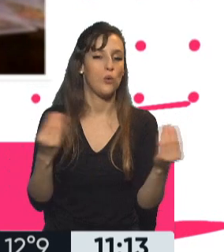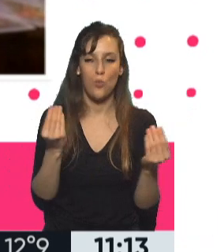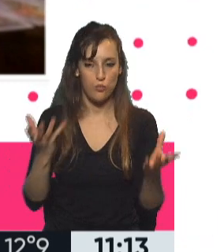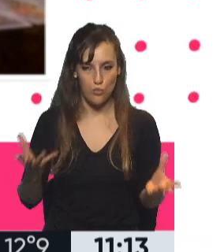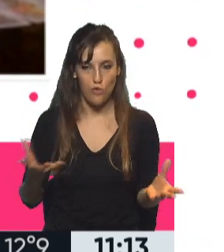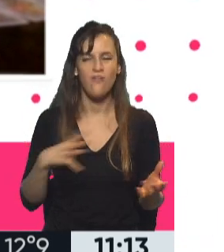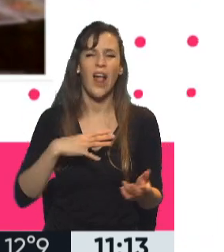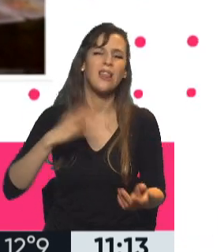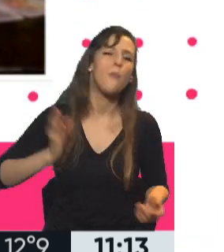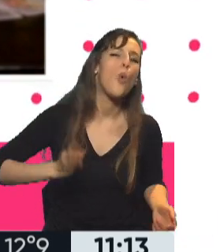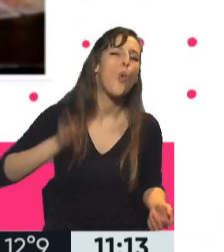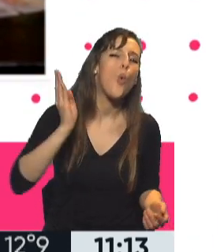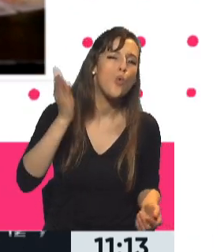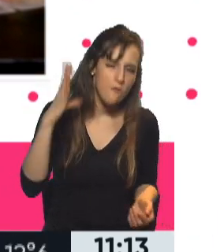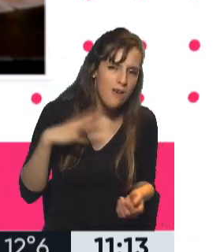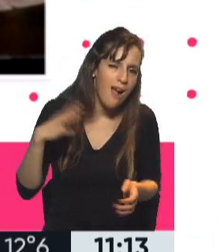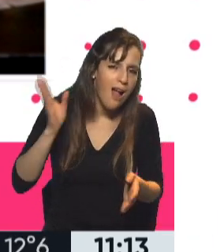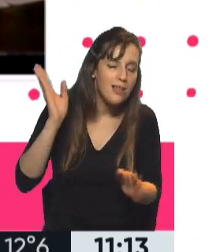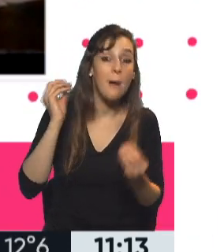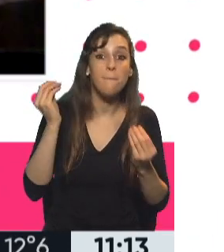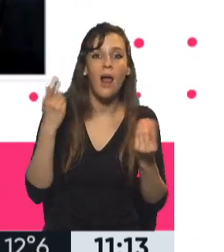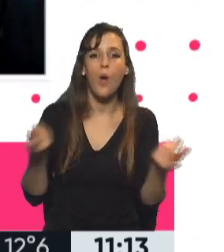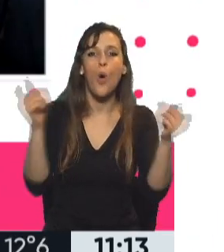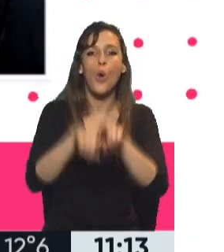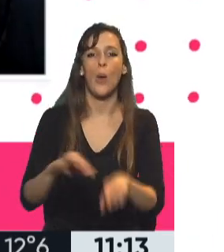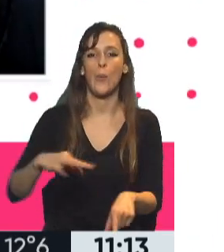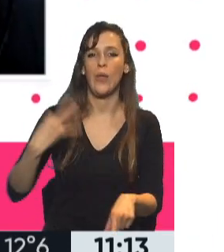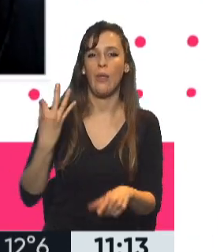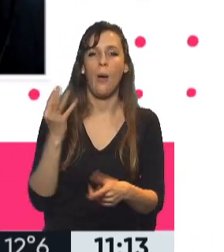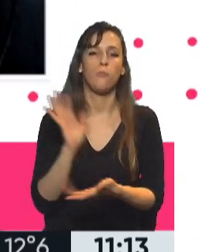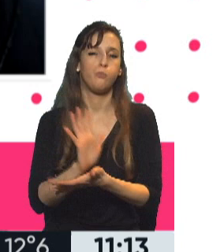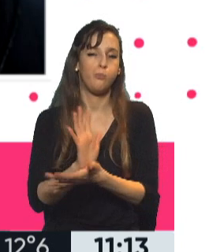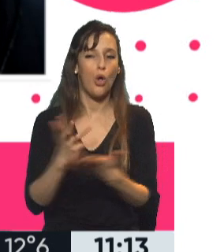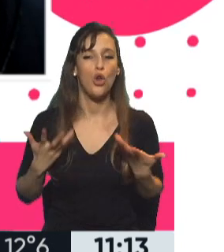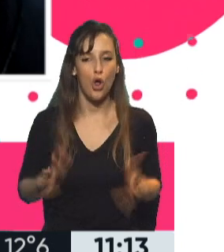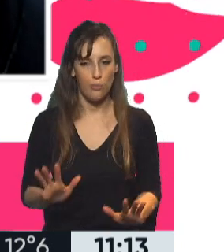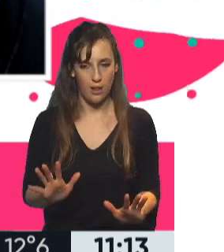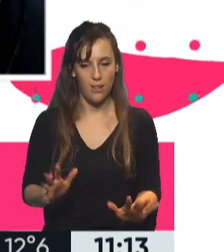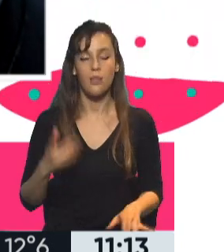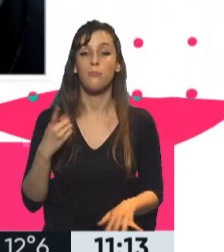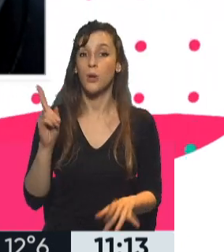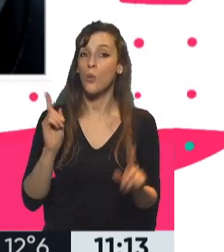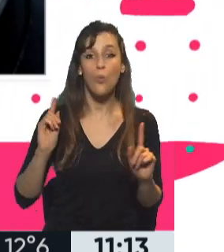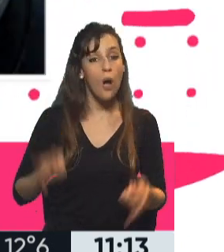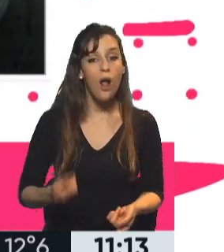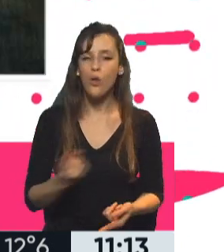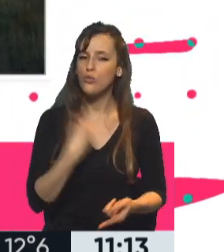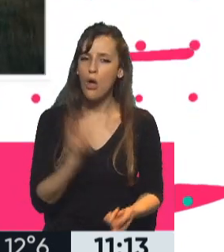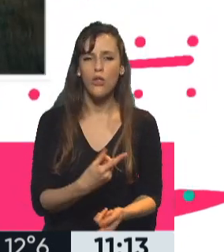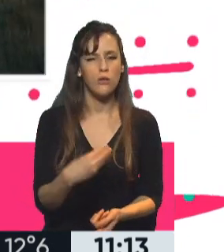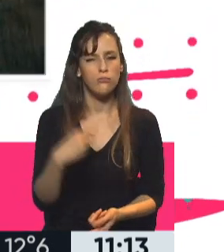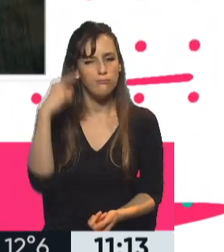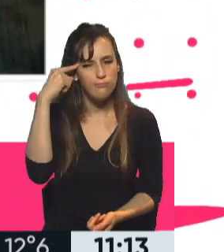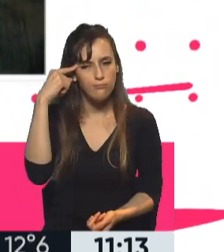para volver a una cierta normalidad, pero no perdemos las esperanzas